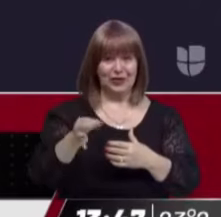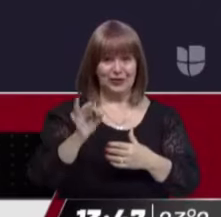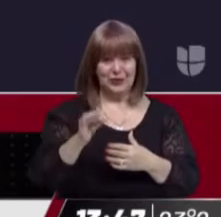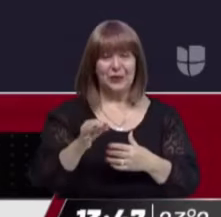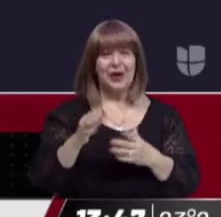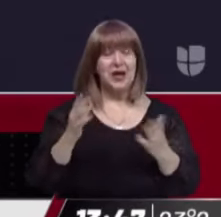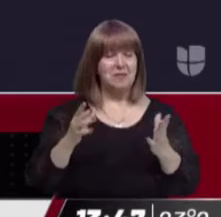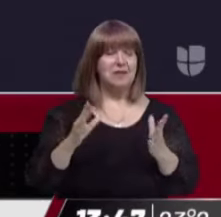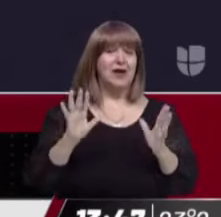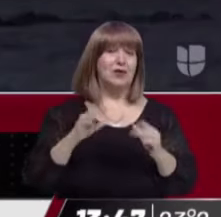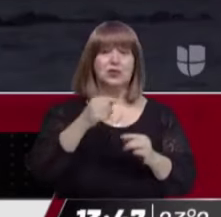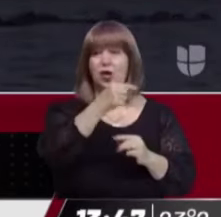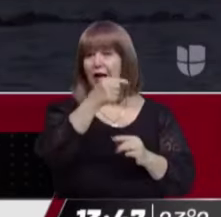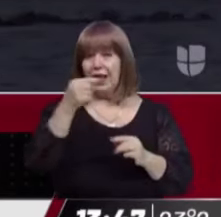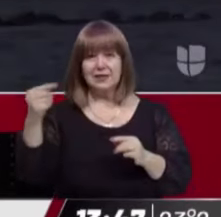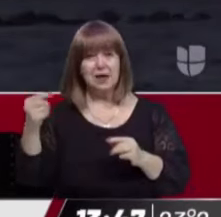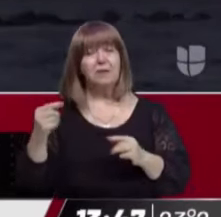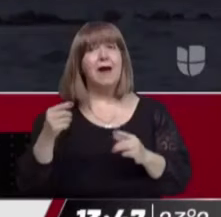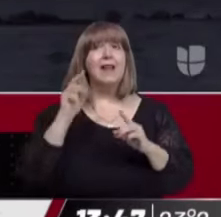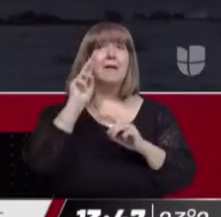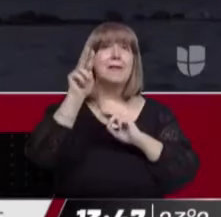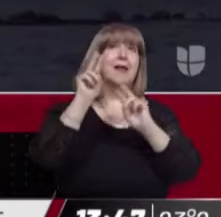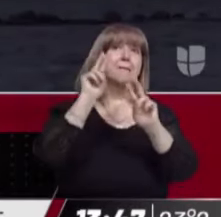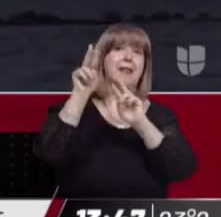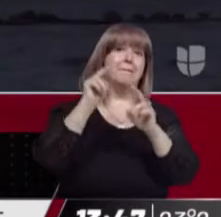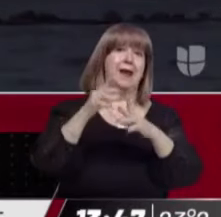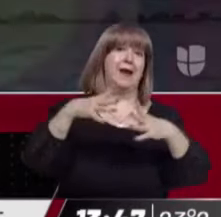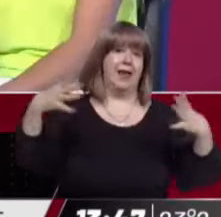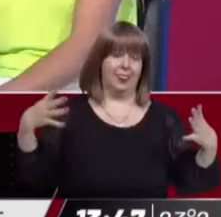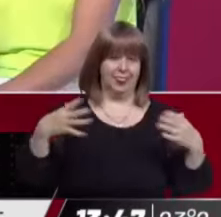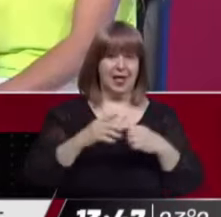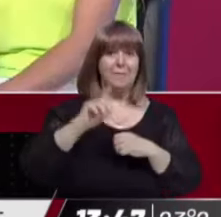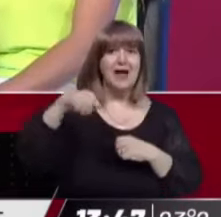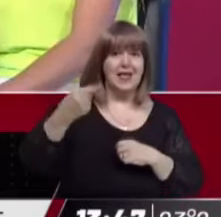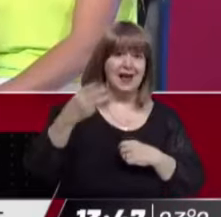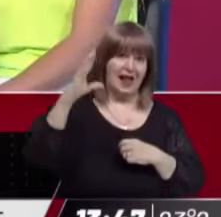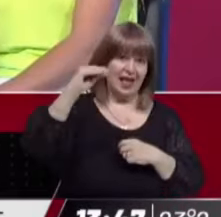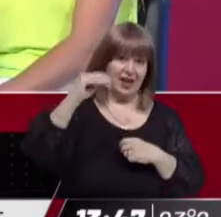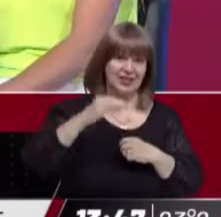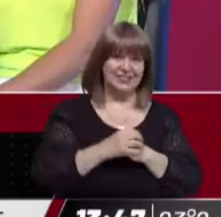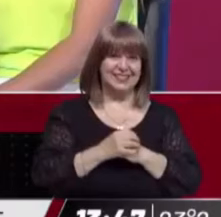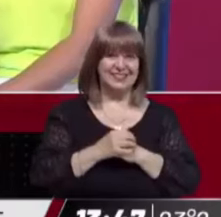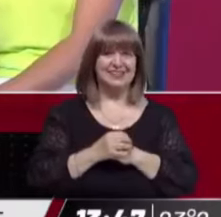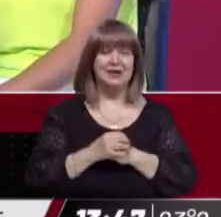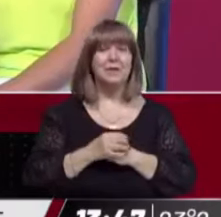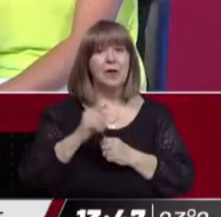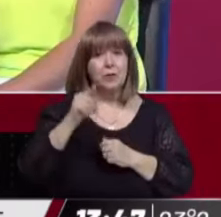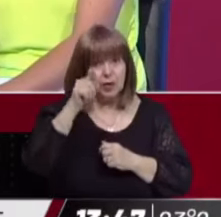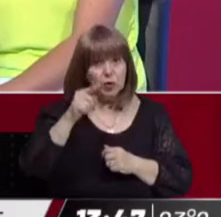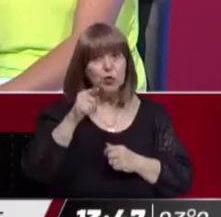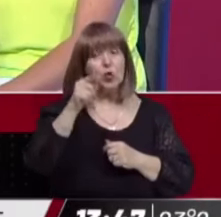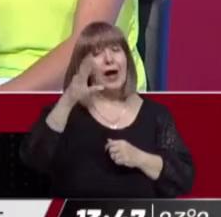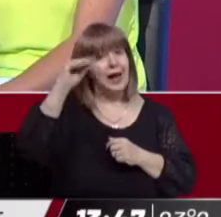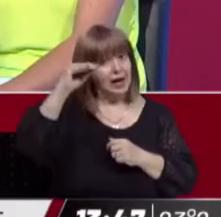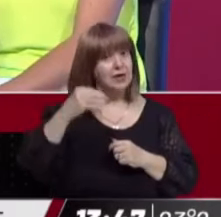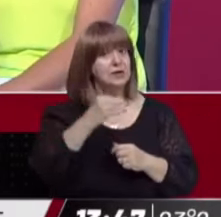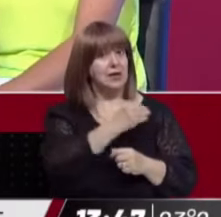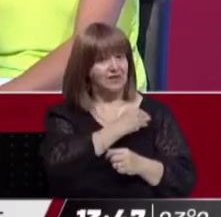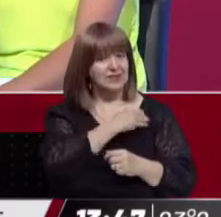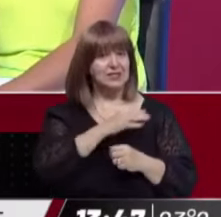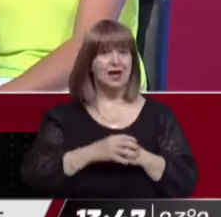pero todos estos días va a ser una luna bien grande. Bueno, váyase preparando para el vivo a ver si hacemos algo romántico esa